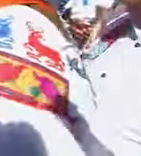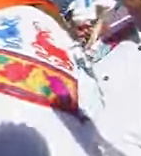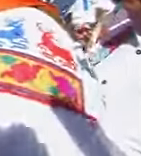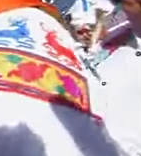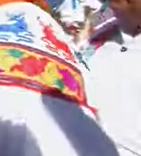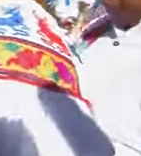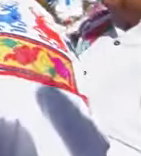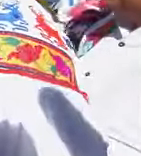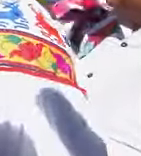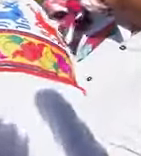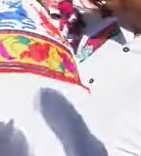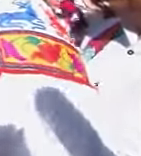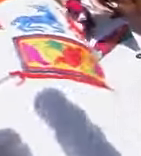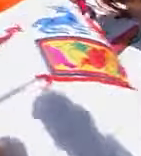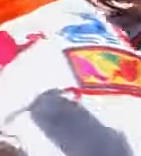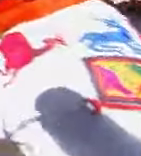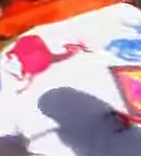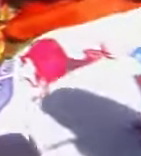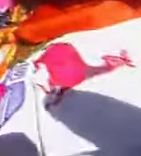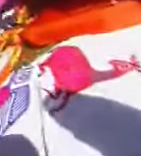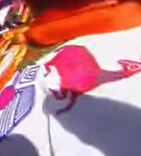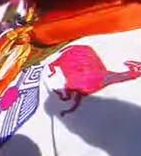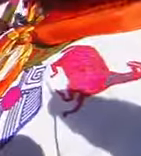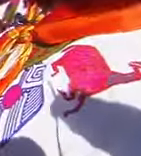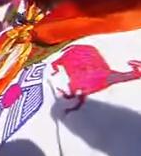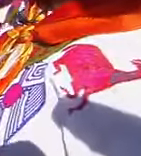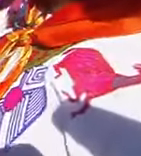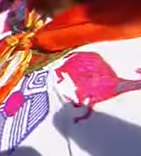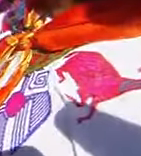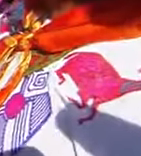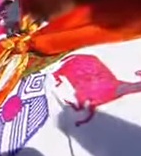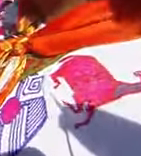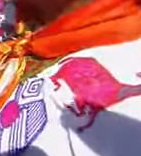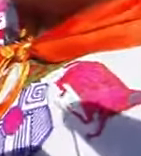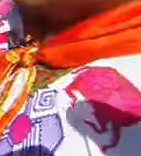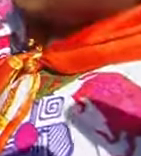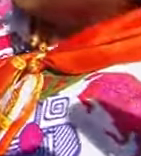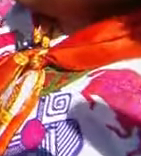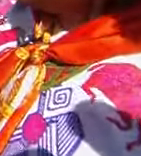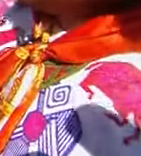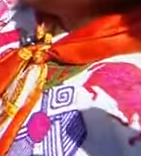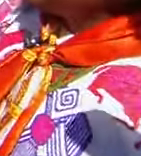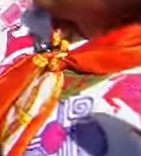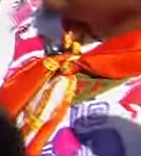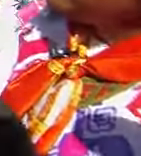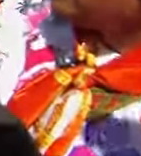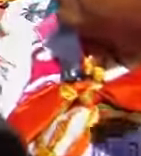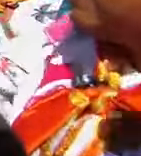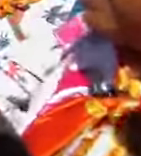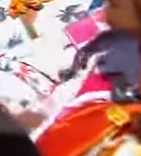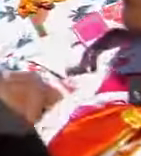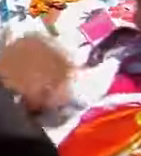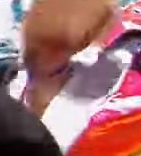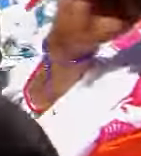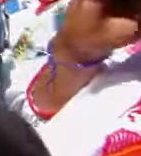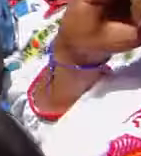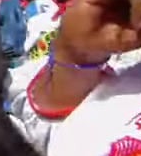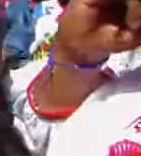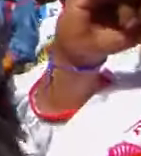para allá. Todo el gabinete. Gracias, presidente. Muchas gracias. Soy de Guadalupe, Guatando. Que Dios bendiga. Ah, ¿cómo no? Señor presidente, de Durango. Sí. Santa